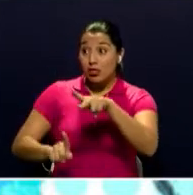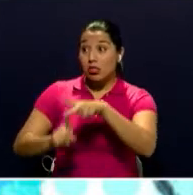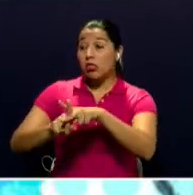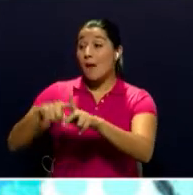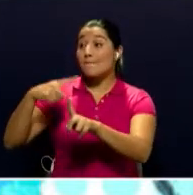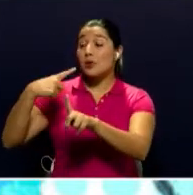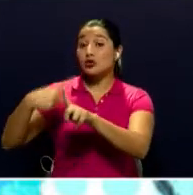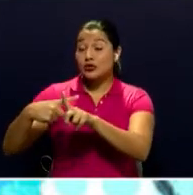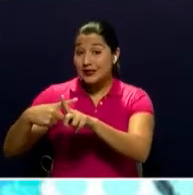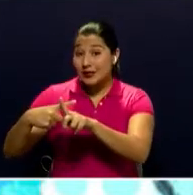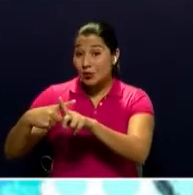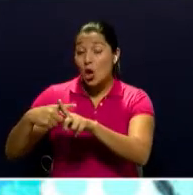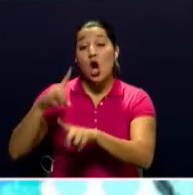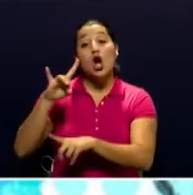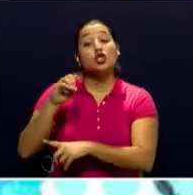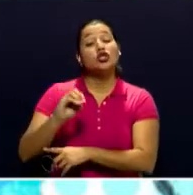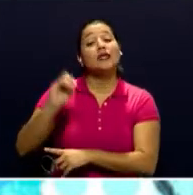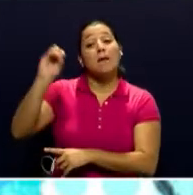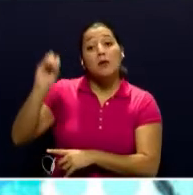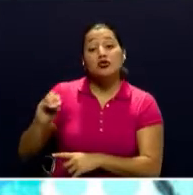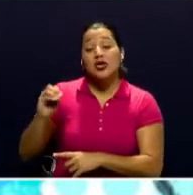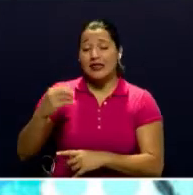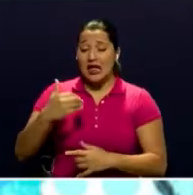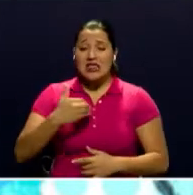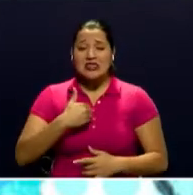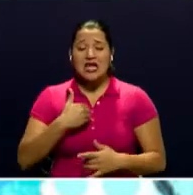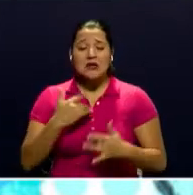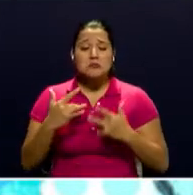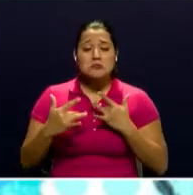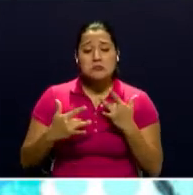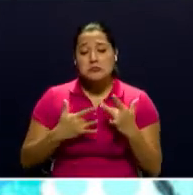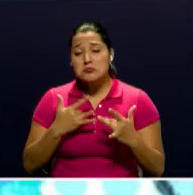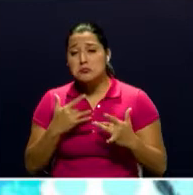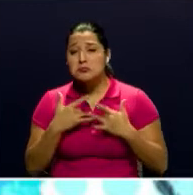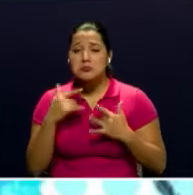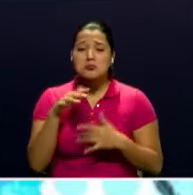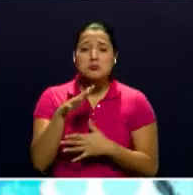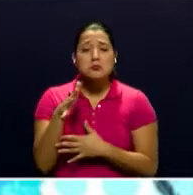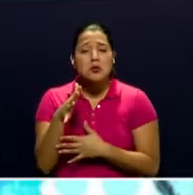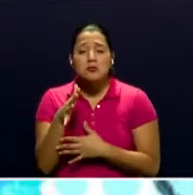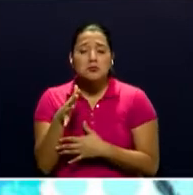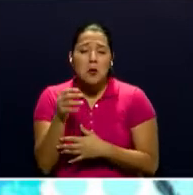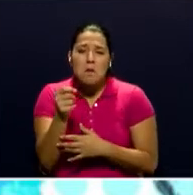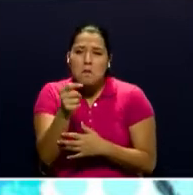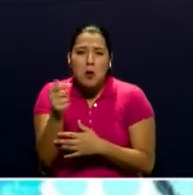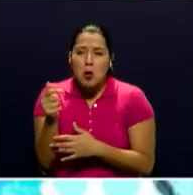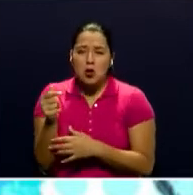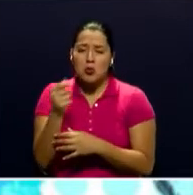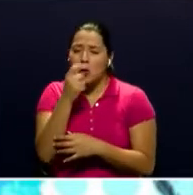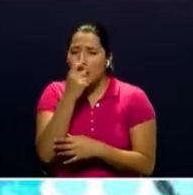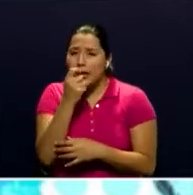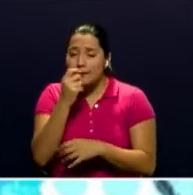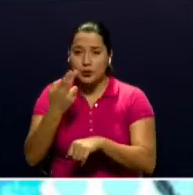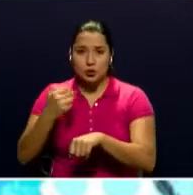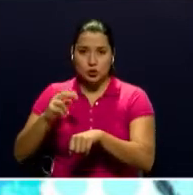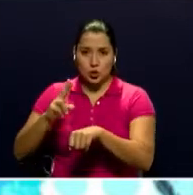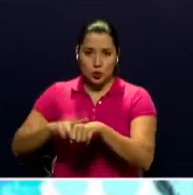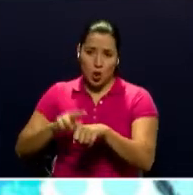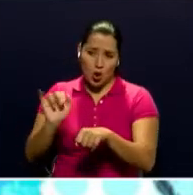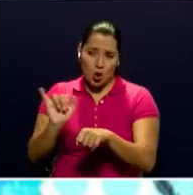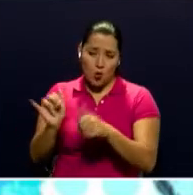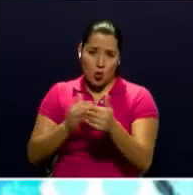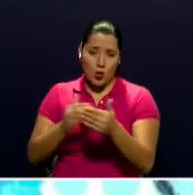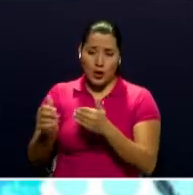contrae el nuevo coronavirus pues tiene síntomas de una gripe común y corriente como la que podría tener